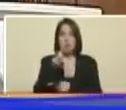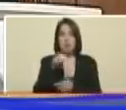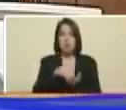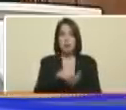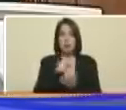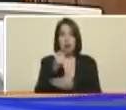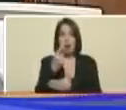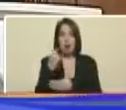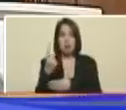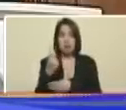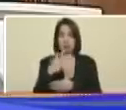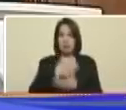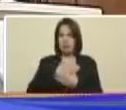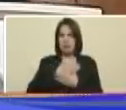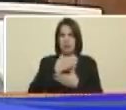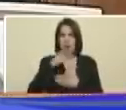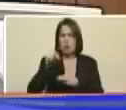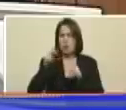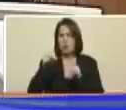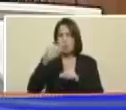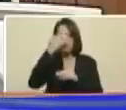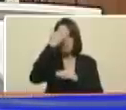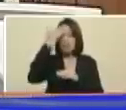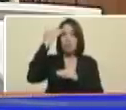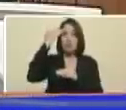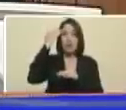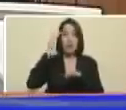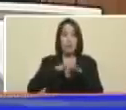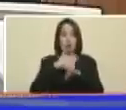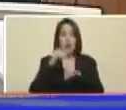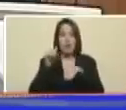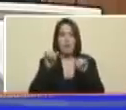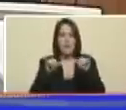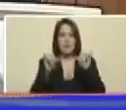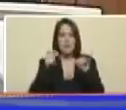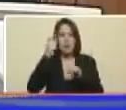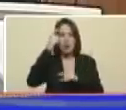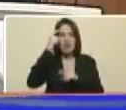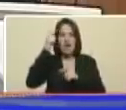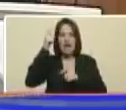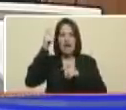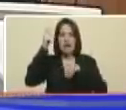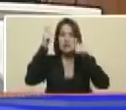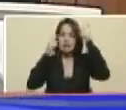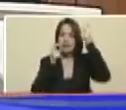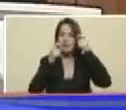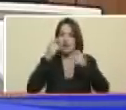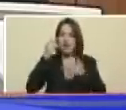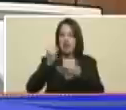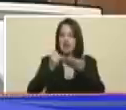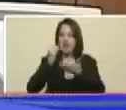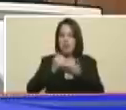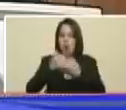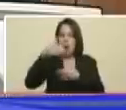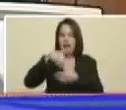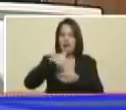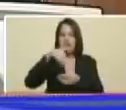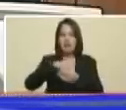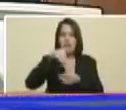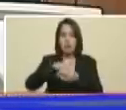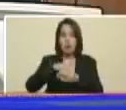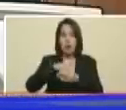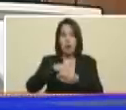Para mí es inolvidable el día que asumió el cargo, porque fue el mismo día que el comandante Chávez inscribió su candidatura. Y